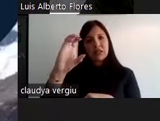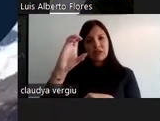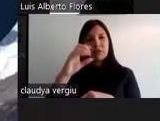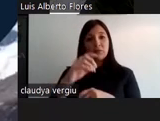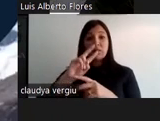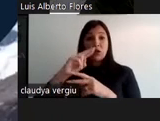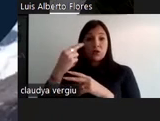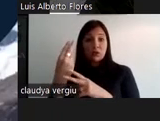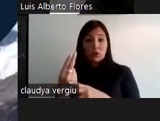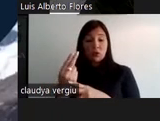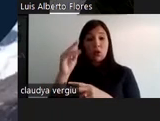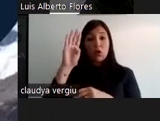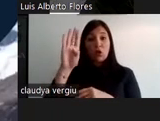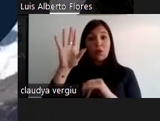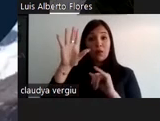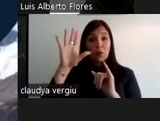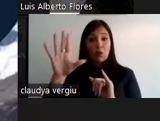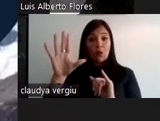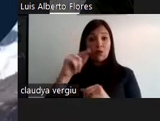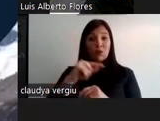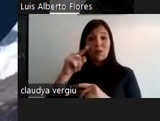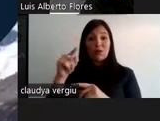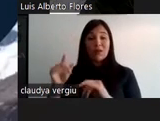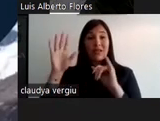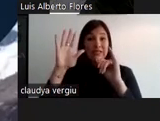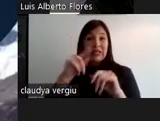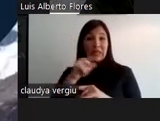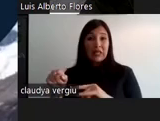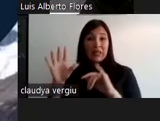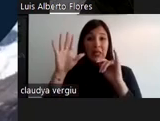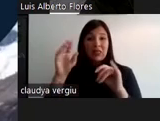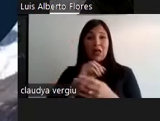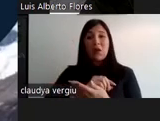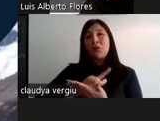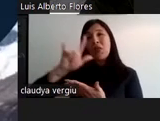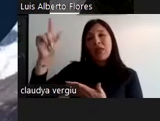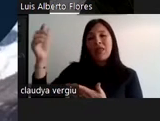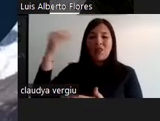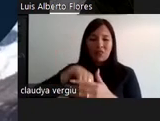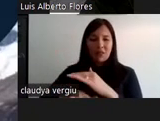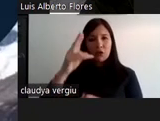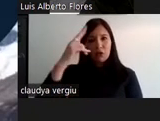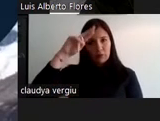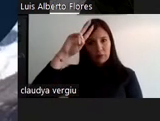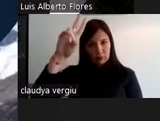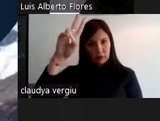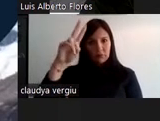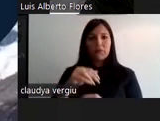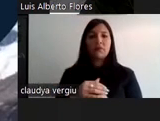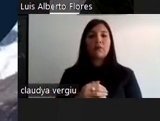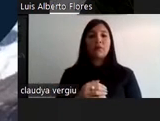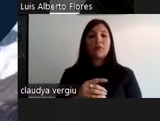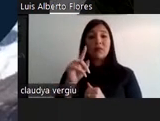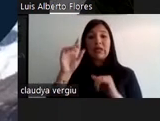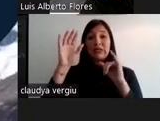otro lado el nueve de cada diez en noventa y cuatro por ciento viajaría a un destino dentro del país y seis de cada